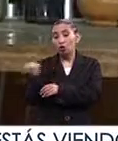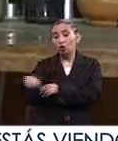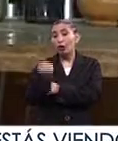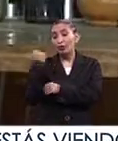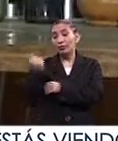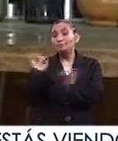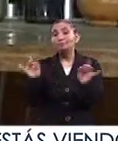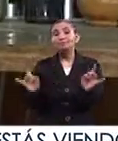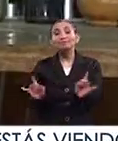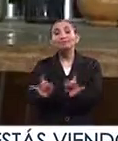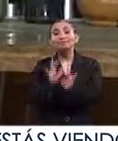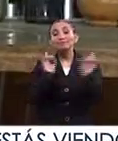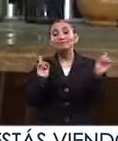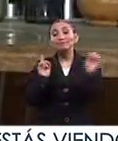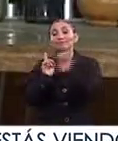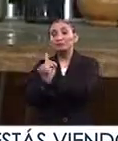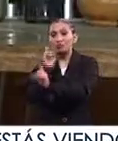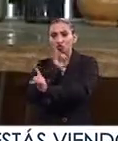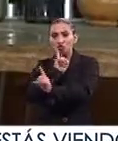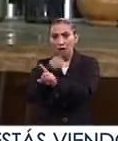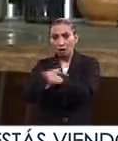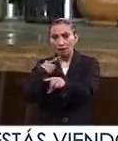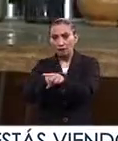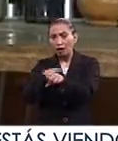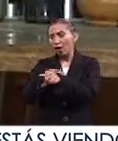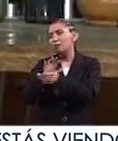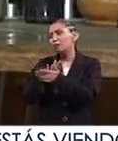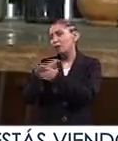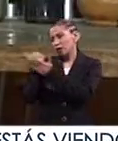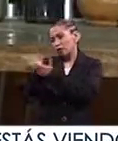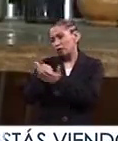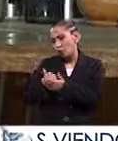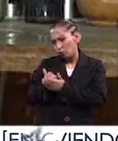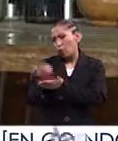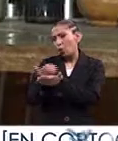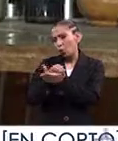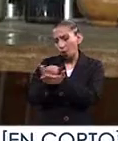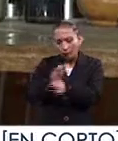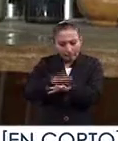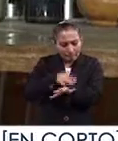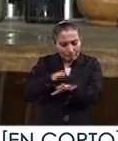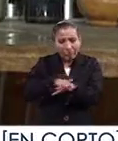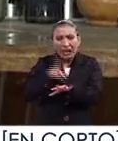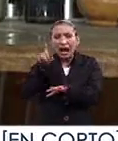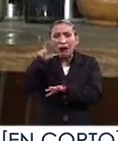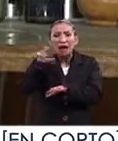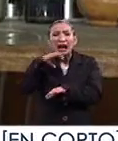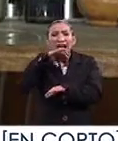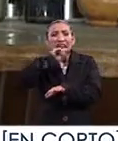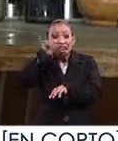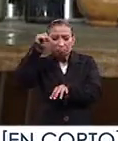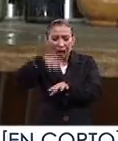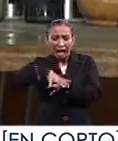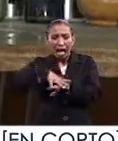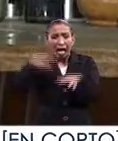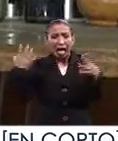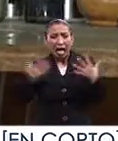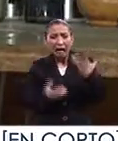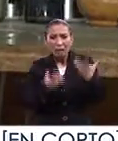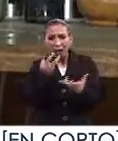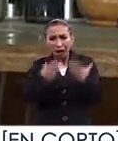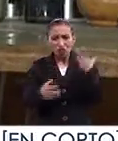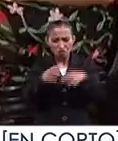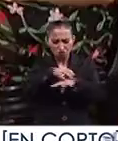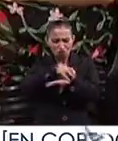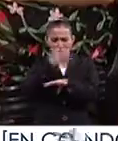fortuna de que coincidió que una paciente llegó a pedirle que la curara, que se había quemado el pie con agua hirviendo y tenía el